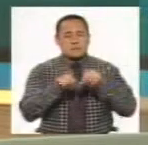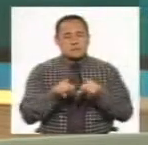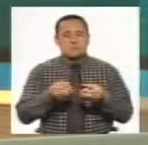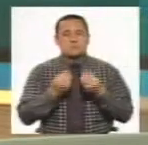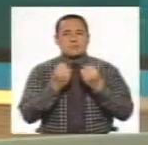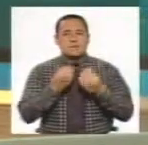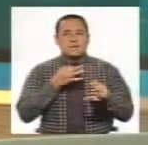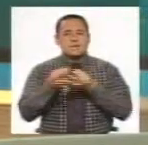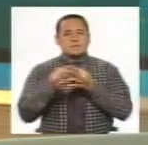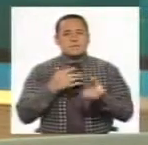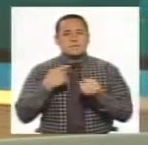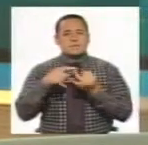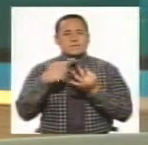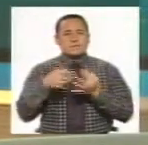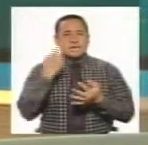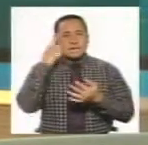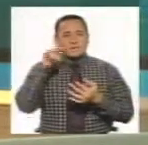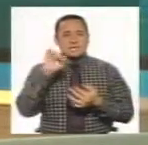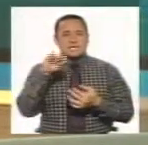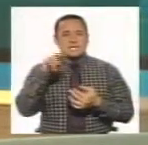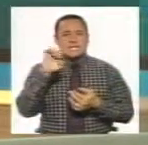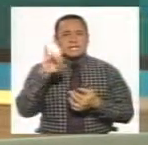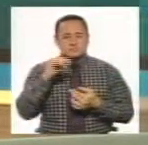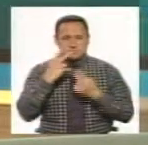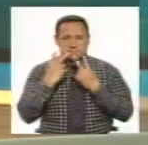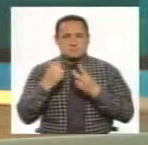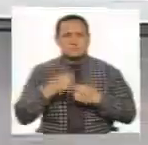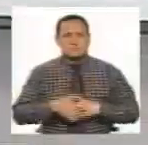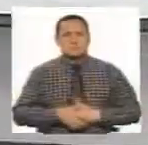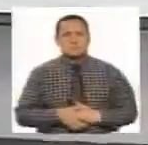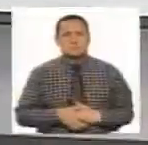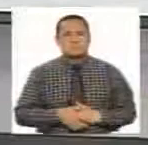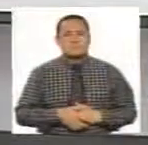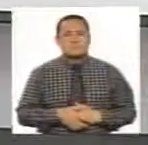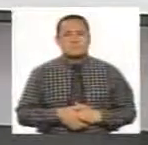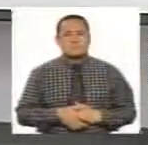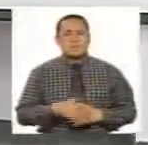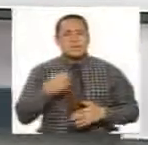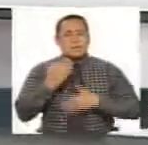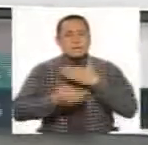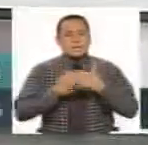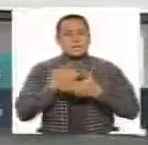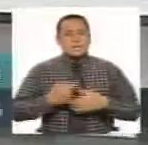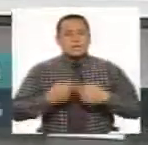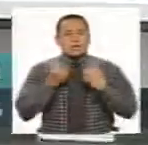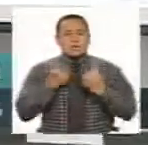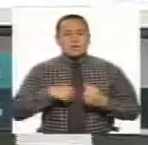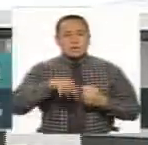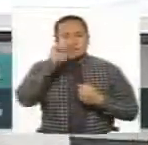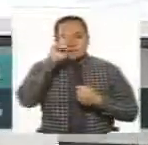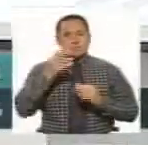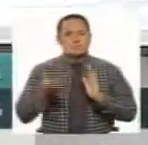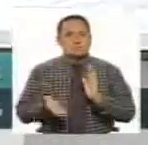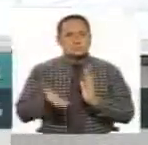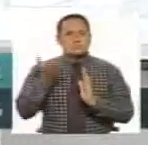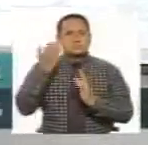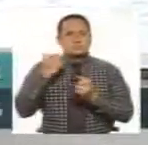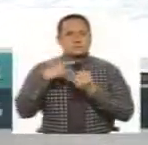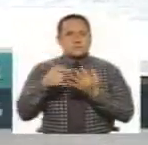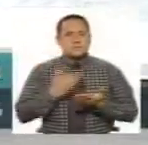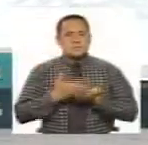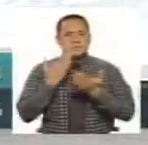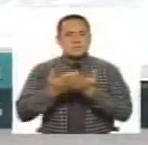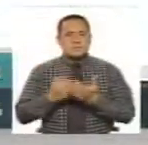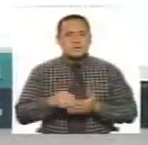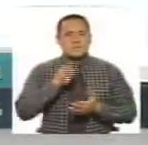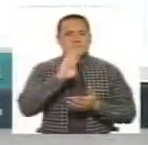y mencionan las razones también en el INEI. Escuchemos. El desarrollo económico del país ha superado las expectativas de